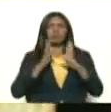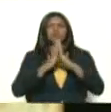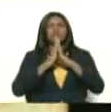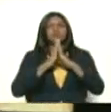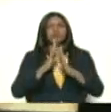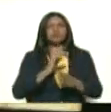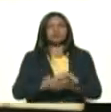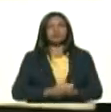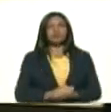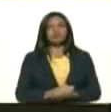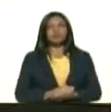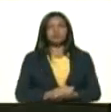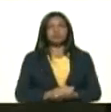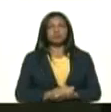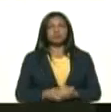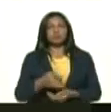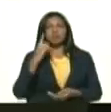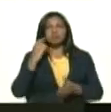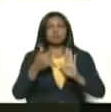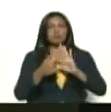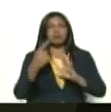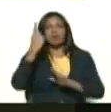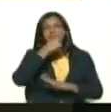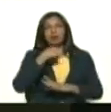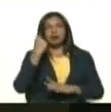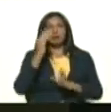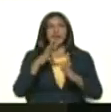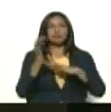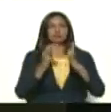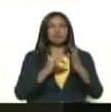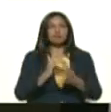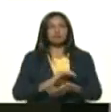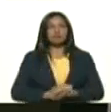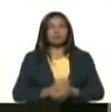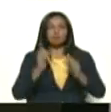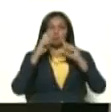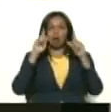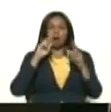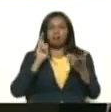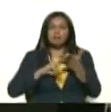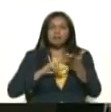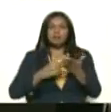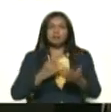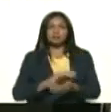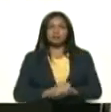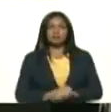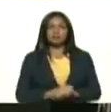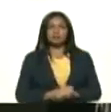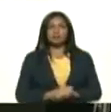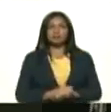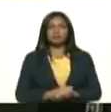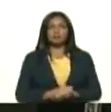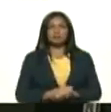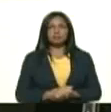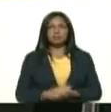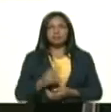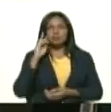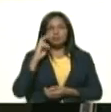ahí está el rostro de su increíble, ¿verdad? ¿Ah? Ahí está el rostro de Jesús.